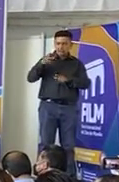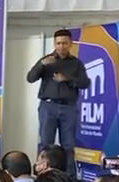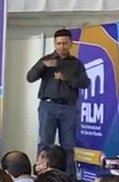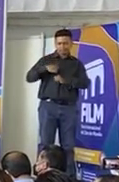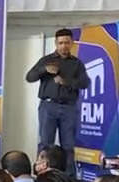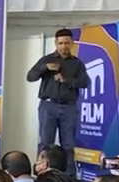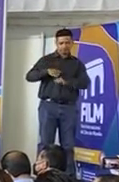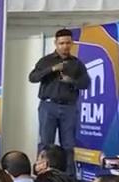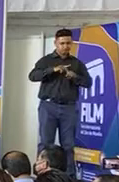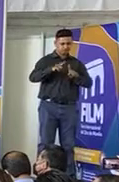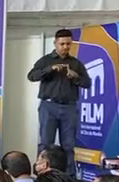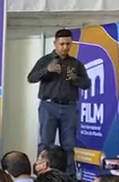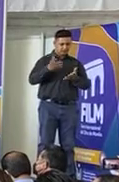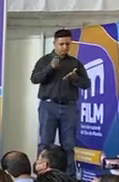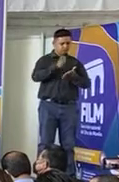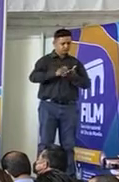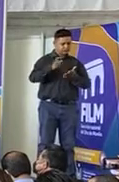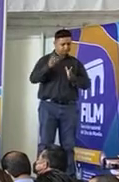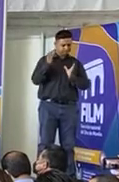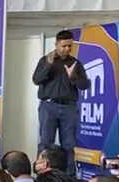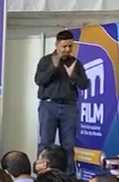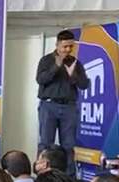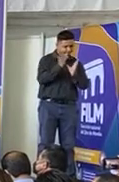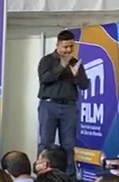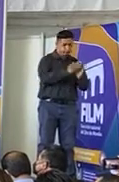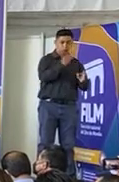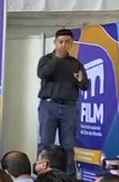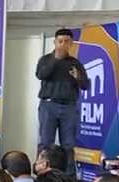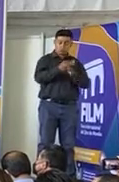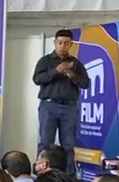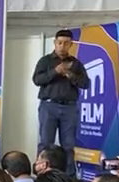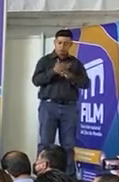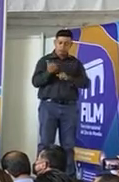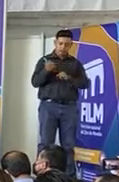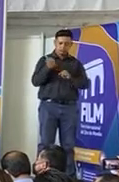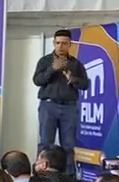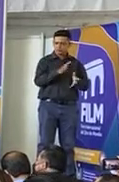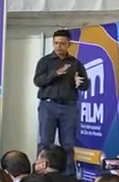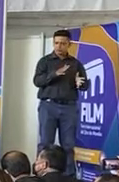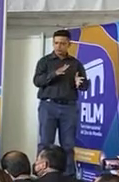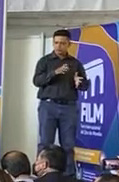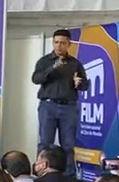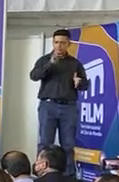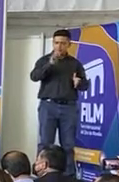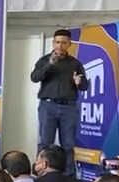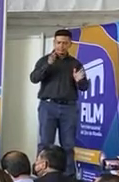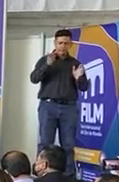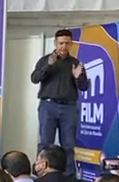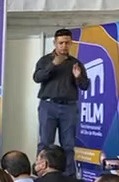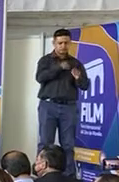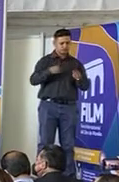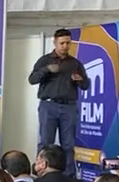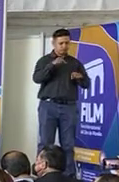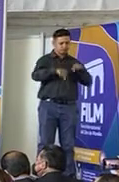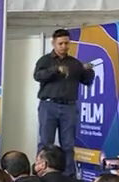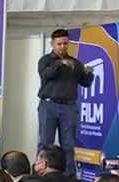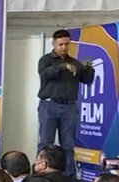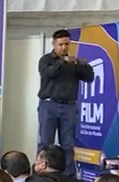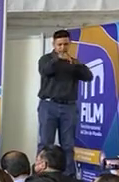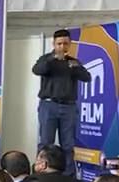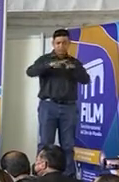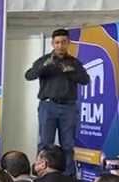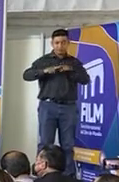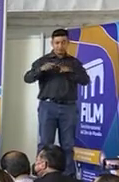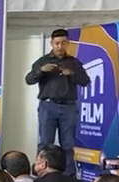conforman esta colección que hoy llegó a más de 27 municipios. Así